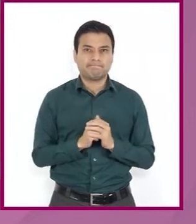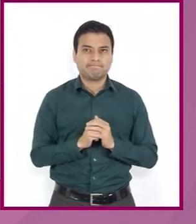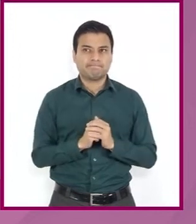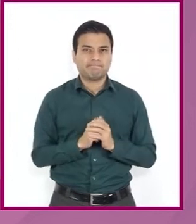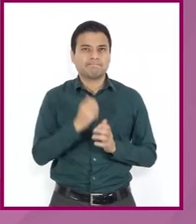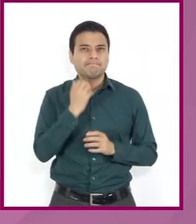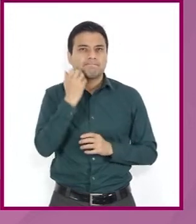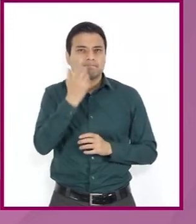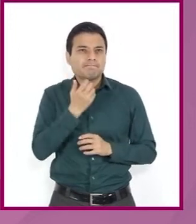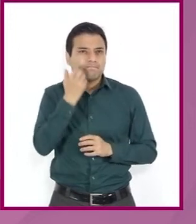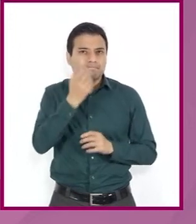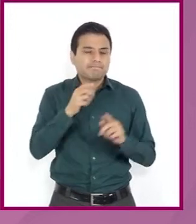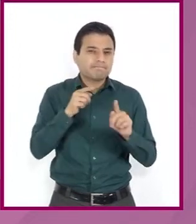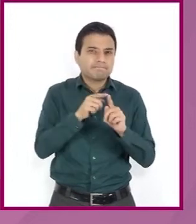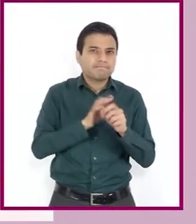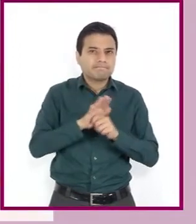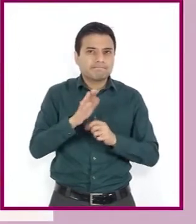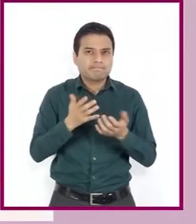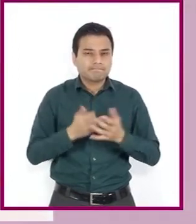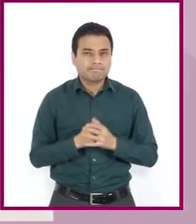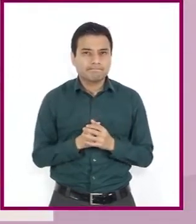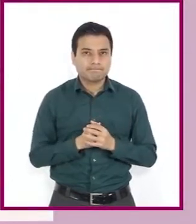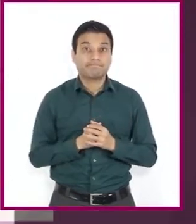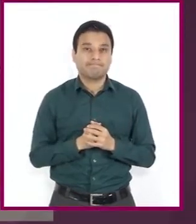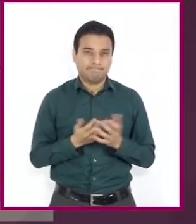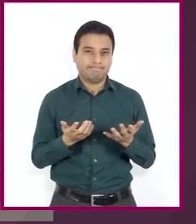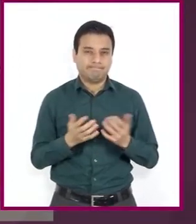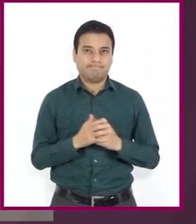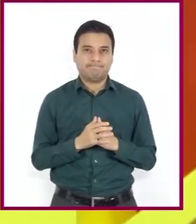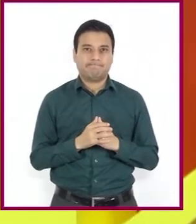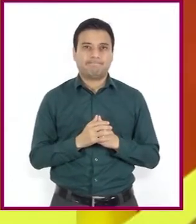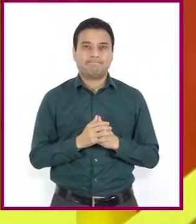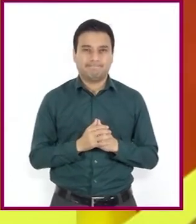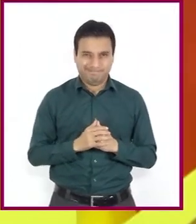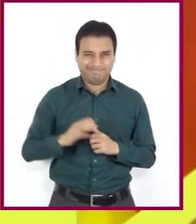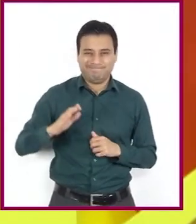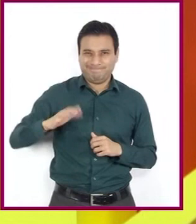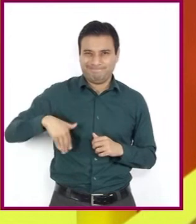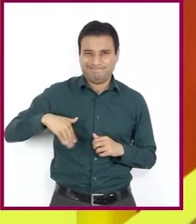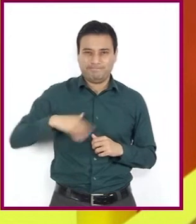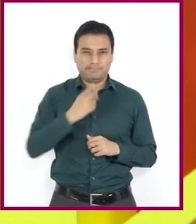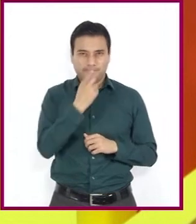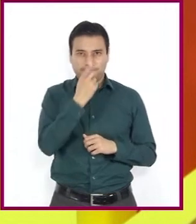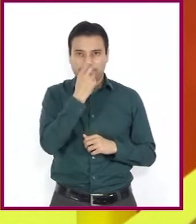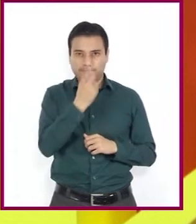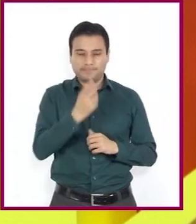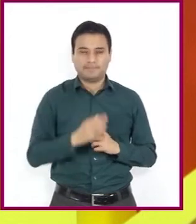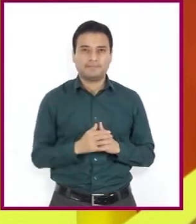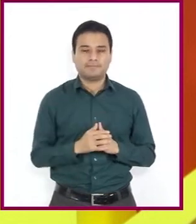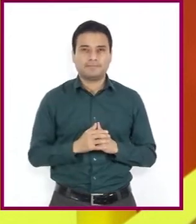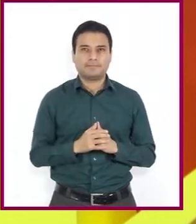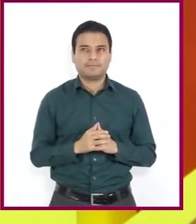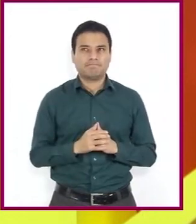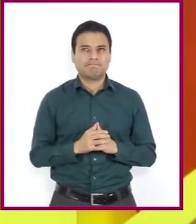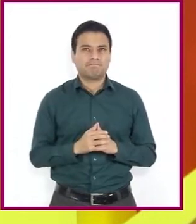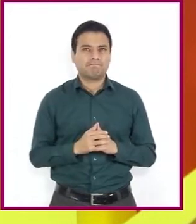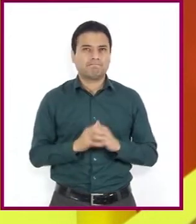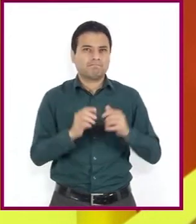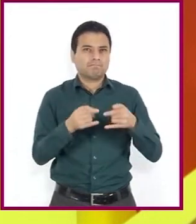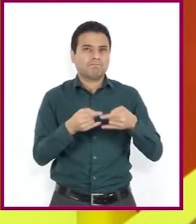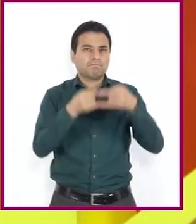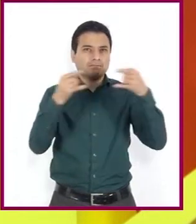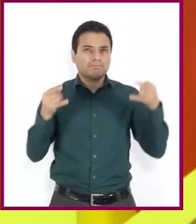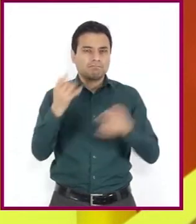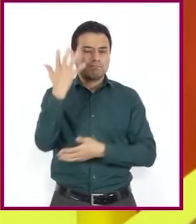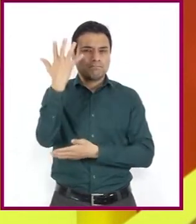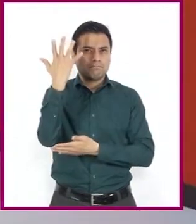intenciones y motivaciones. Entonces, con lo que acabo de mencionar, podemos identificar a los personajes del cuento